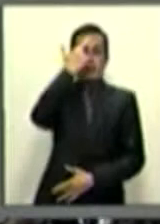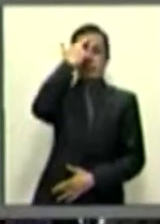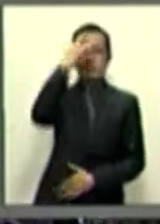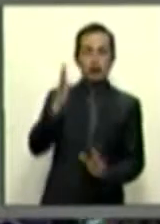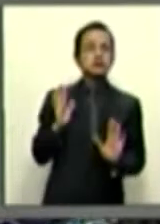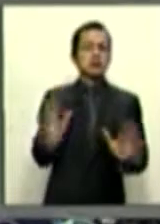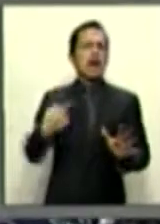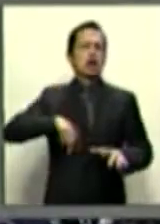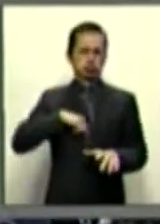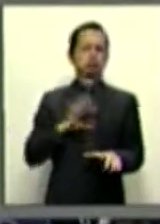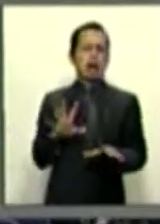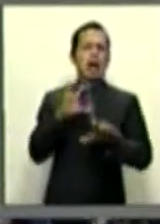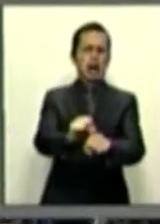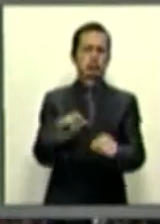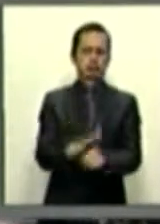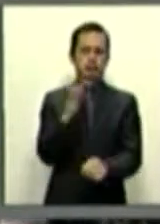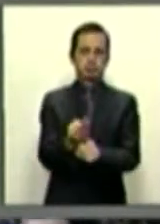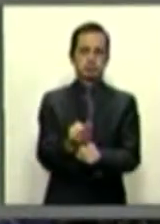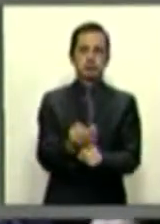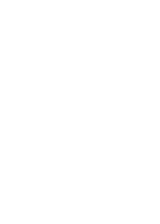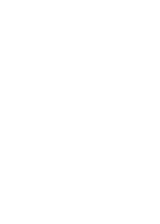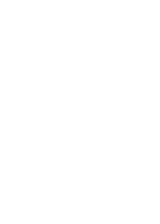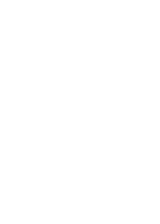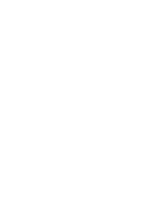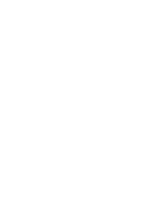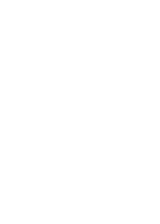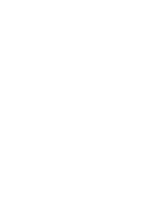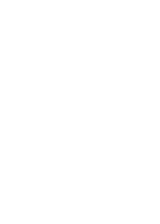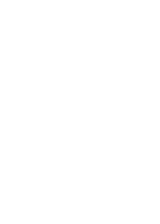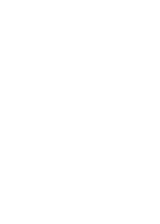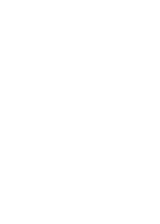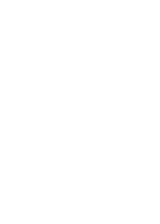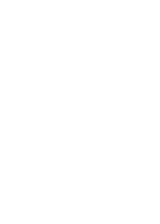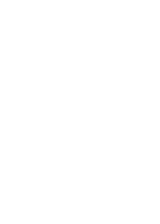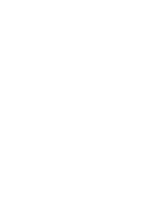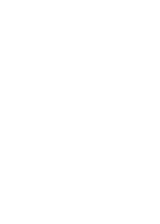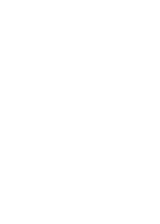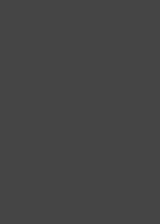estuviésemos pagadas. Muchas gracias. Diputados PRD, más cerca de ti.